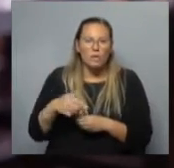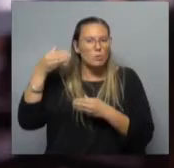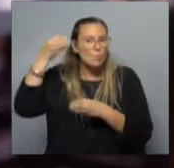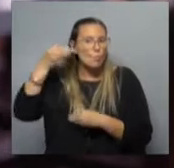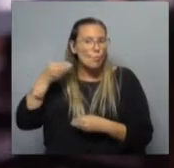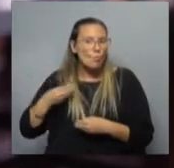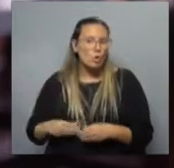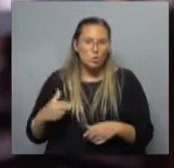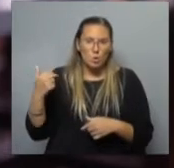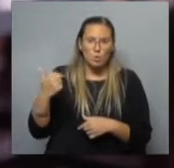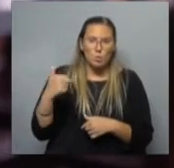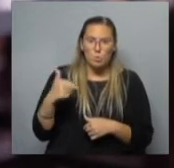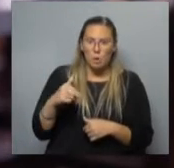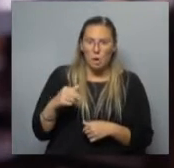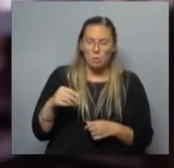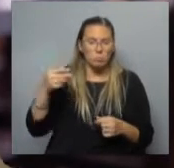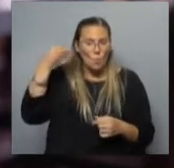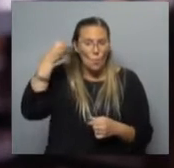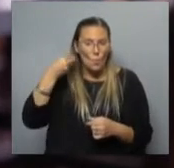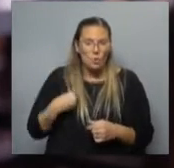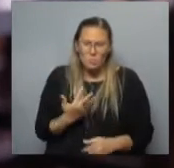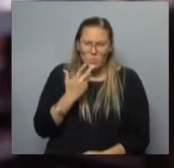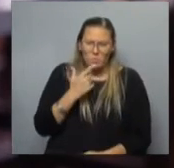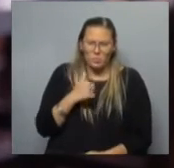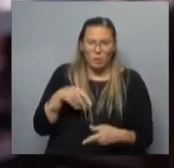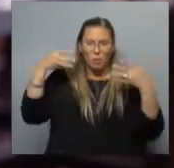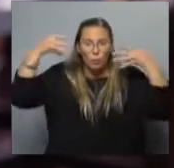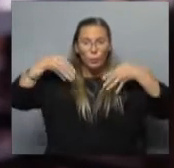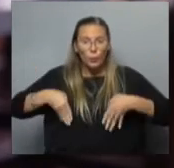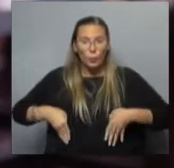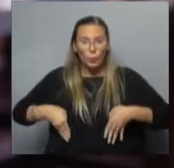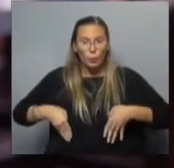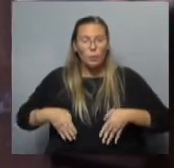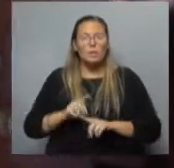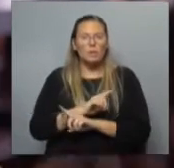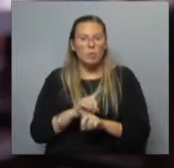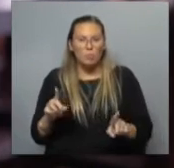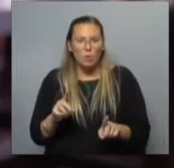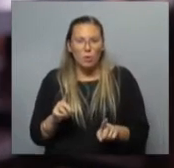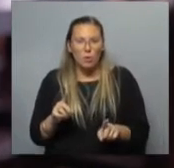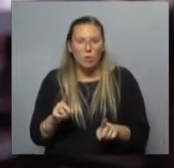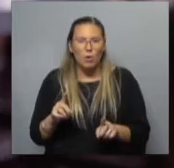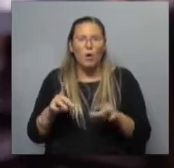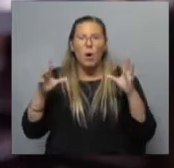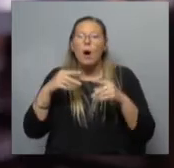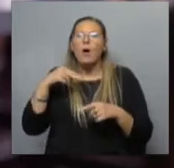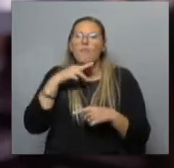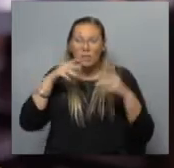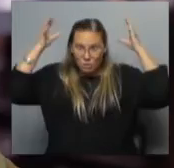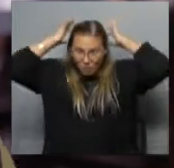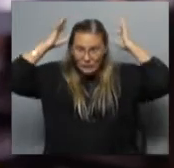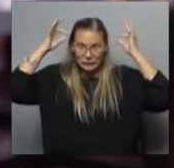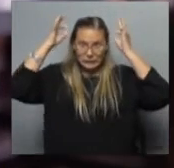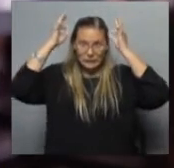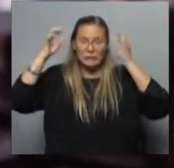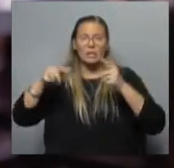laciados. Y yo jamás, por ejemplo, nunca me hice laciado. No me gustaba el formato. Tampoco me gustaban las extensiones. Bueno, de